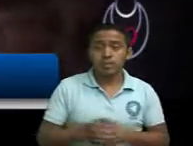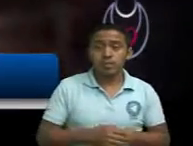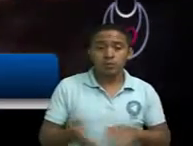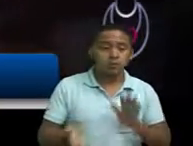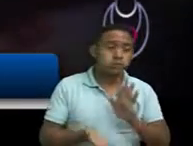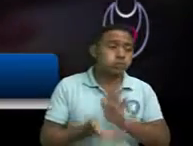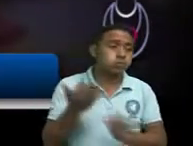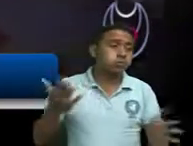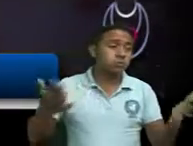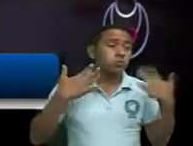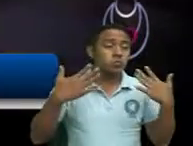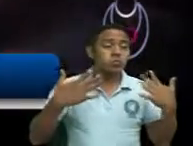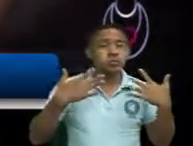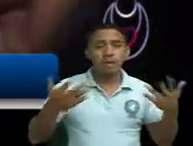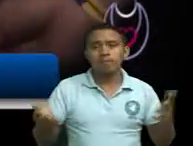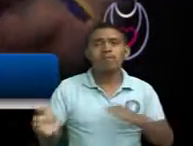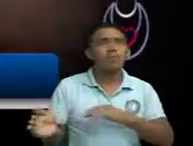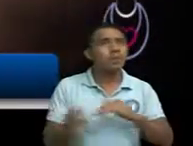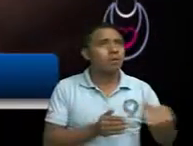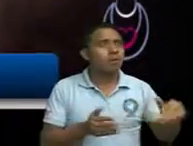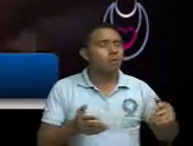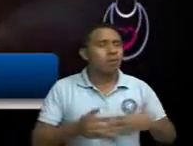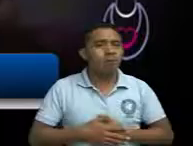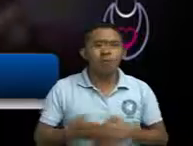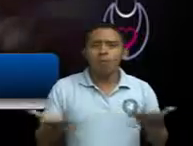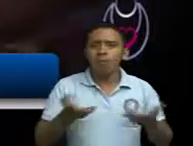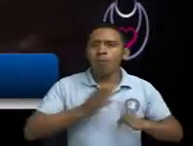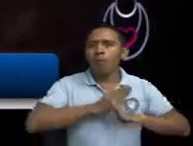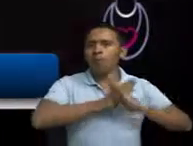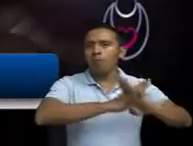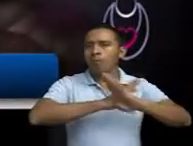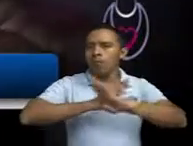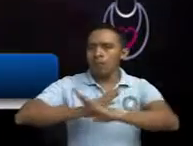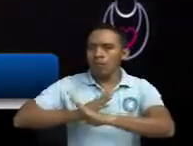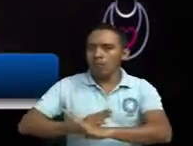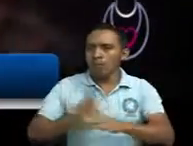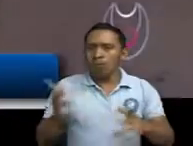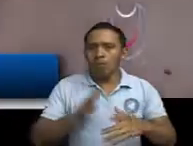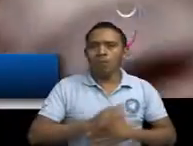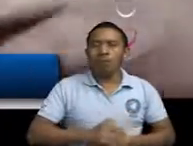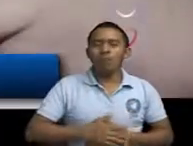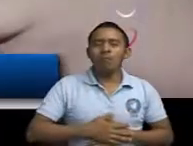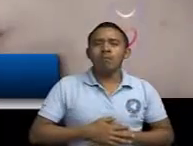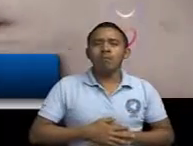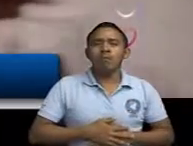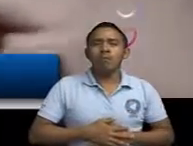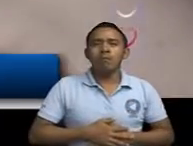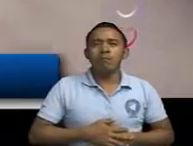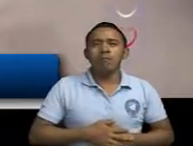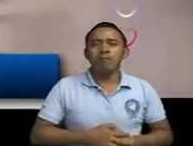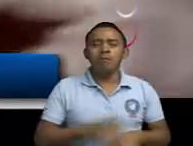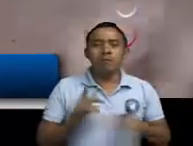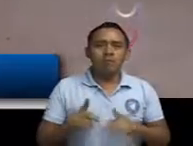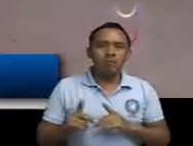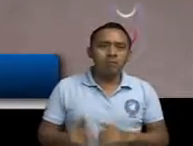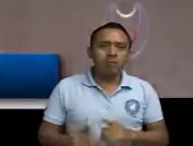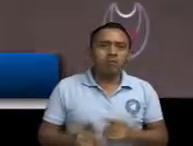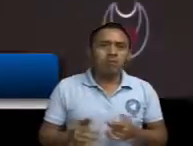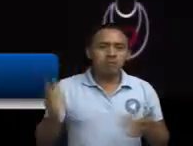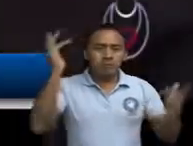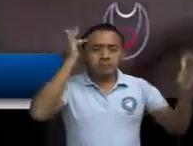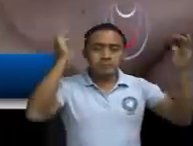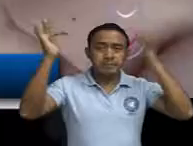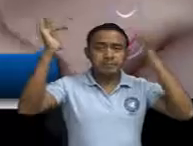altas temperaturas. Ahora hablemos de la prevención, pero más que todo el tratamiento. Obviamente que muchas personas se